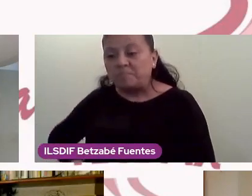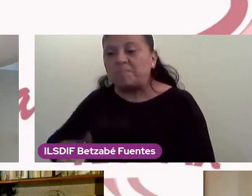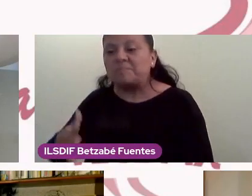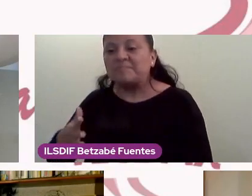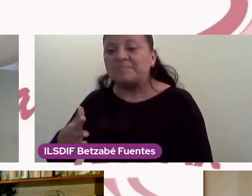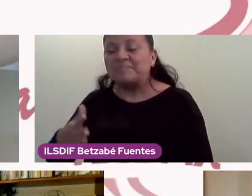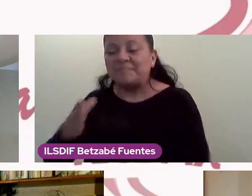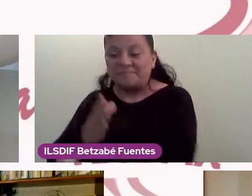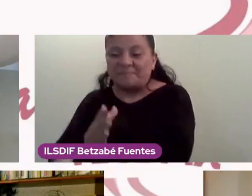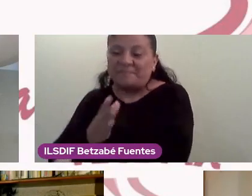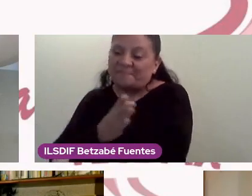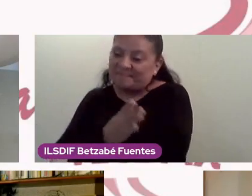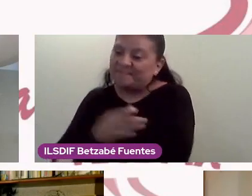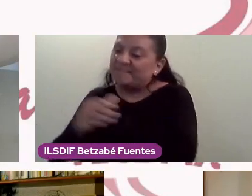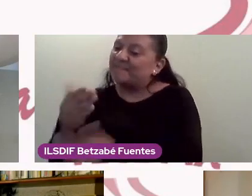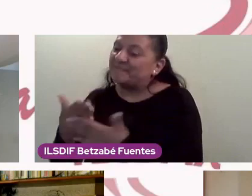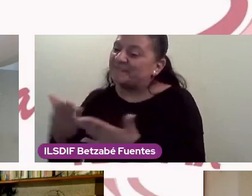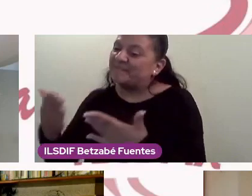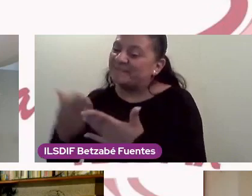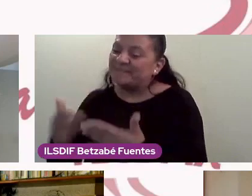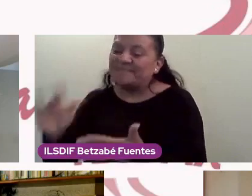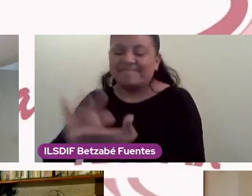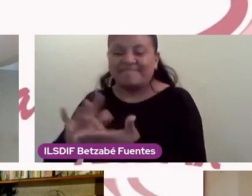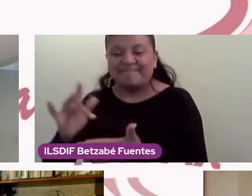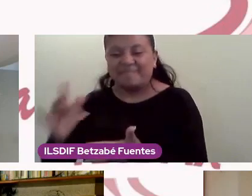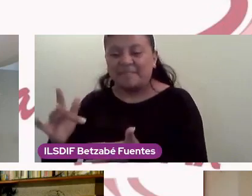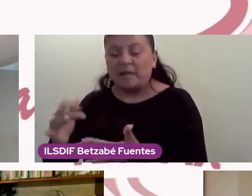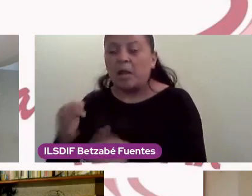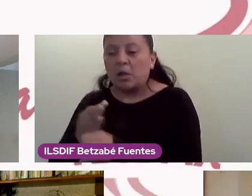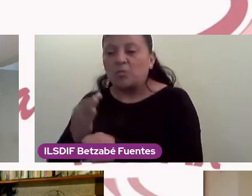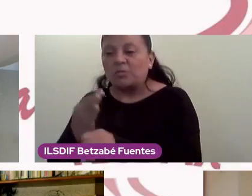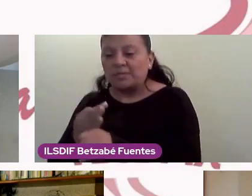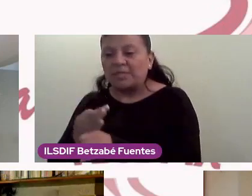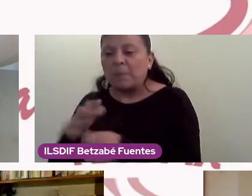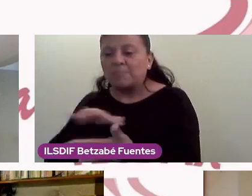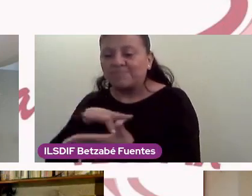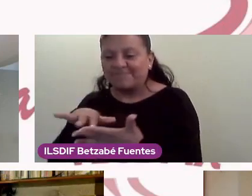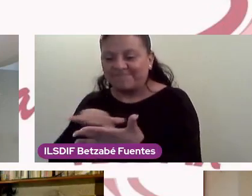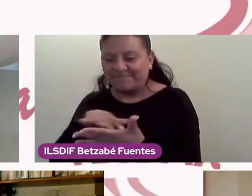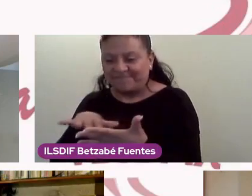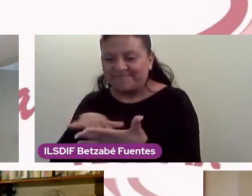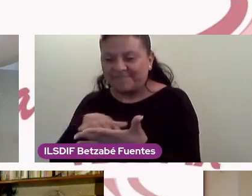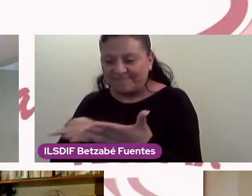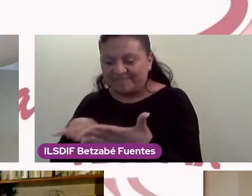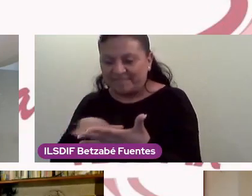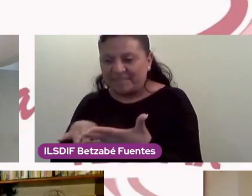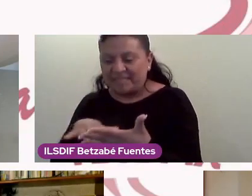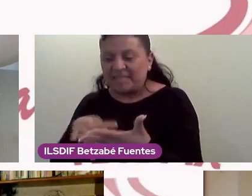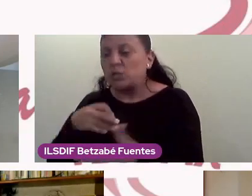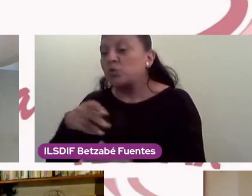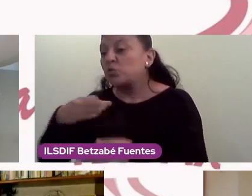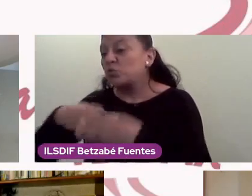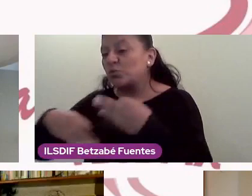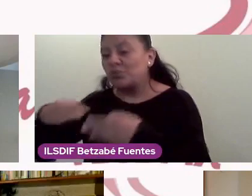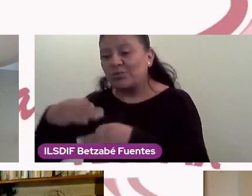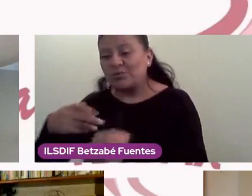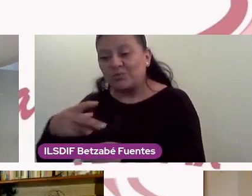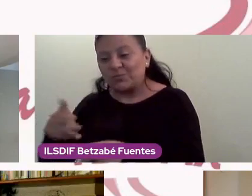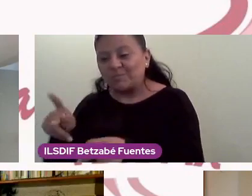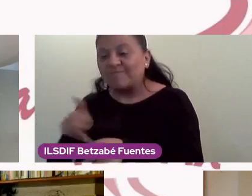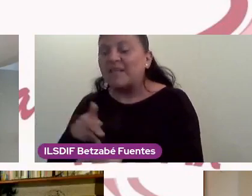la interpretación de lengua de señas mexicana. Saludo con mucho gusto también a mi compañera Paola de